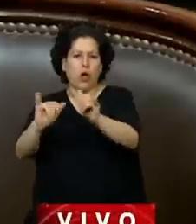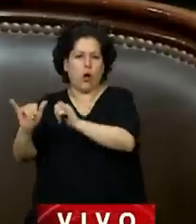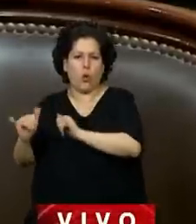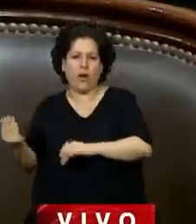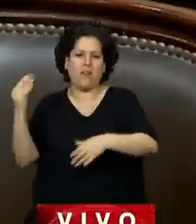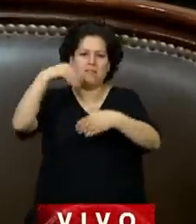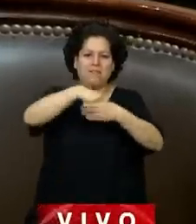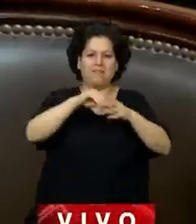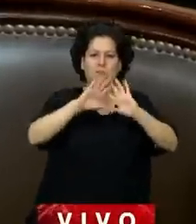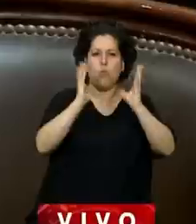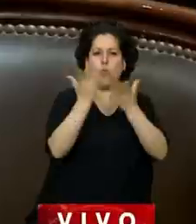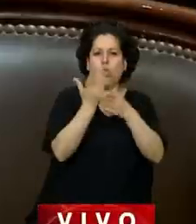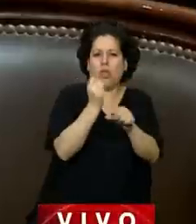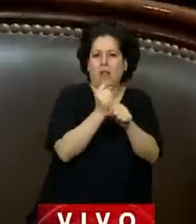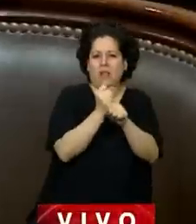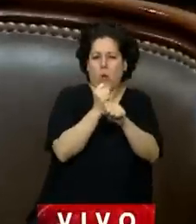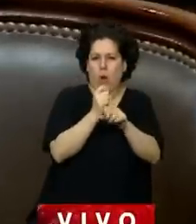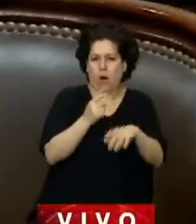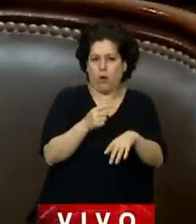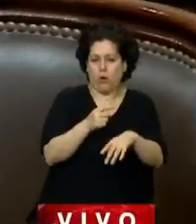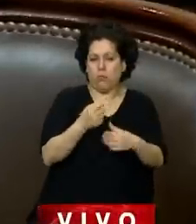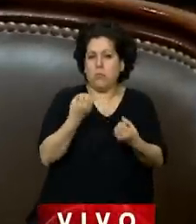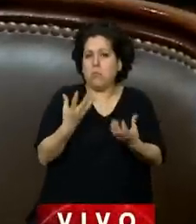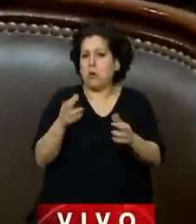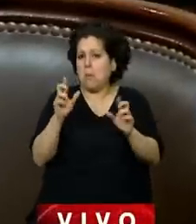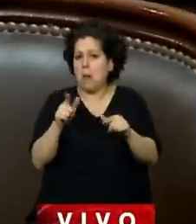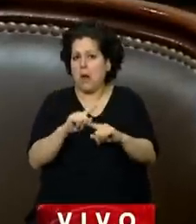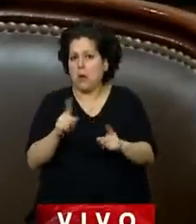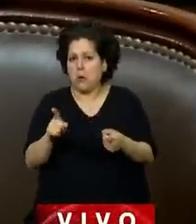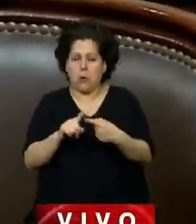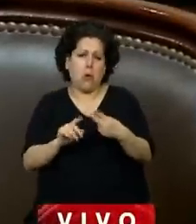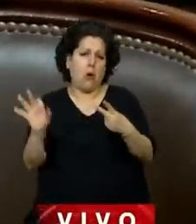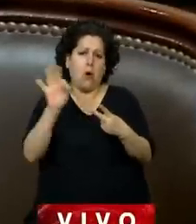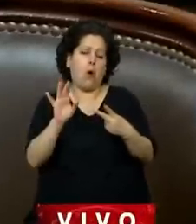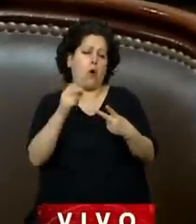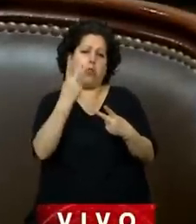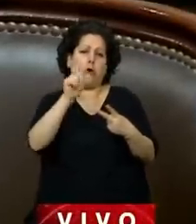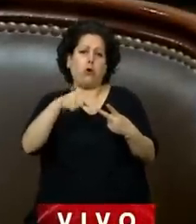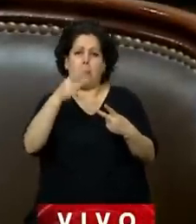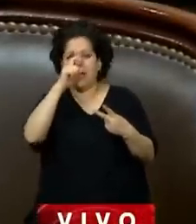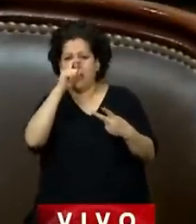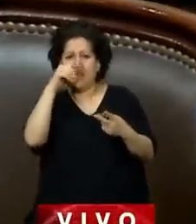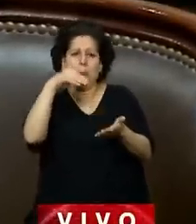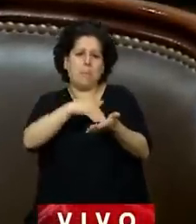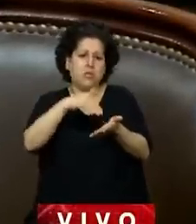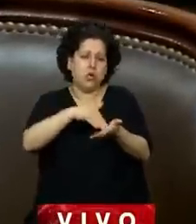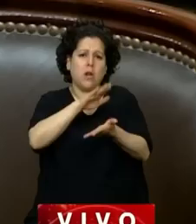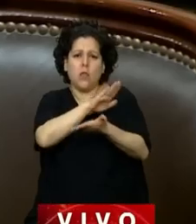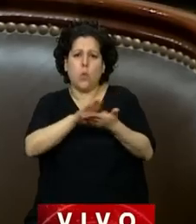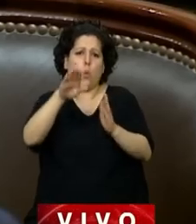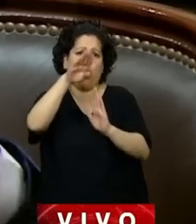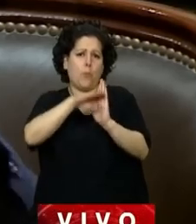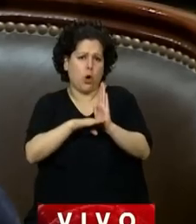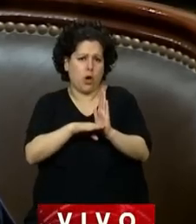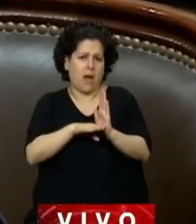la economía lo permite? ¿Por qué no crean 2,7 millones de nuevos programas sociales